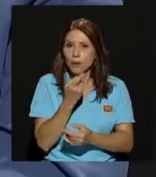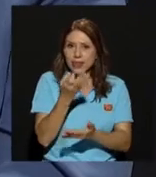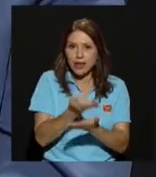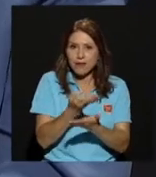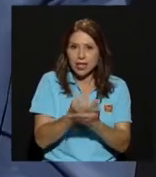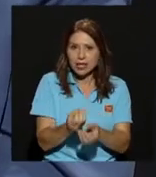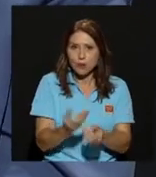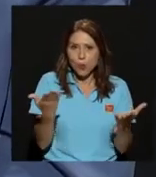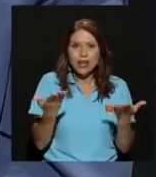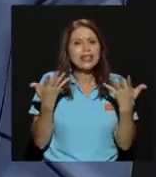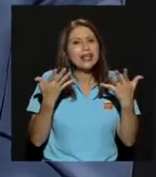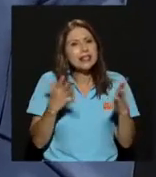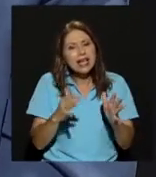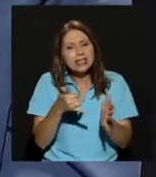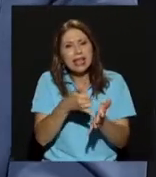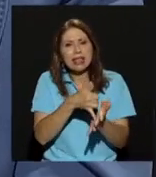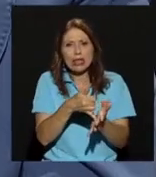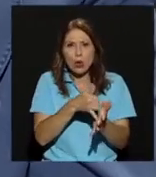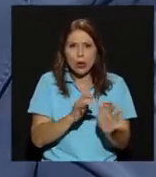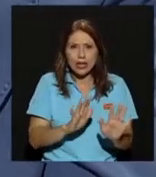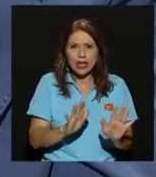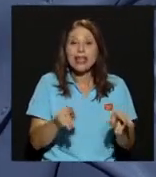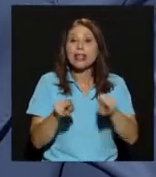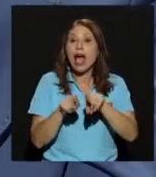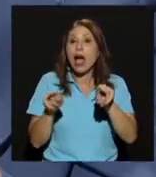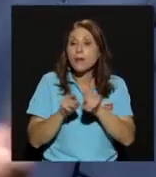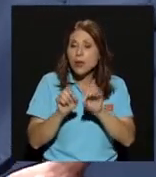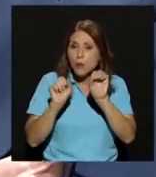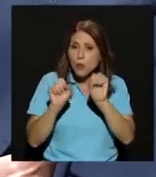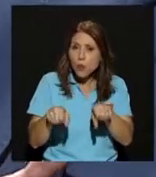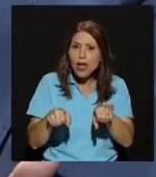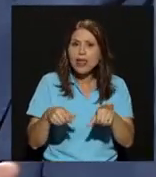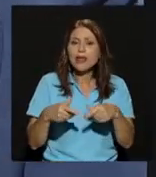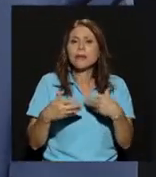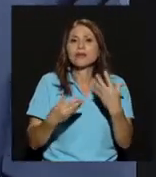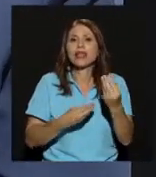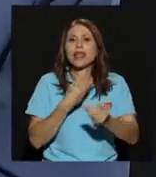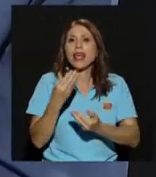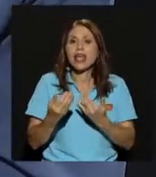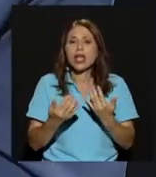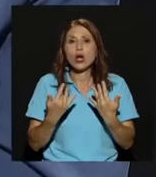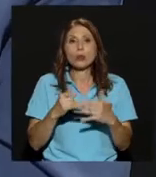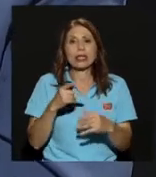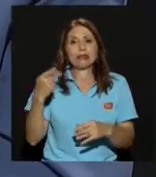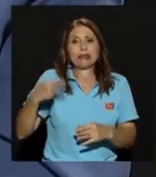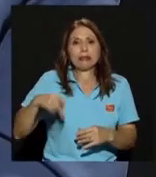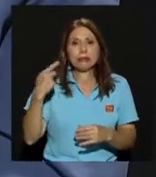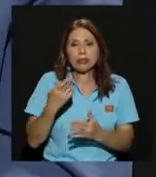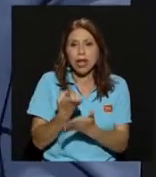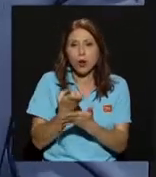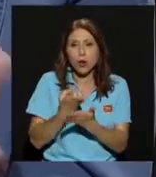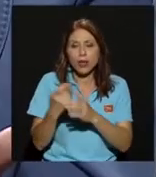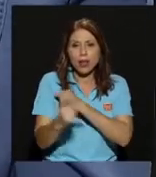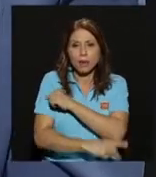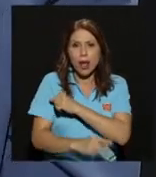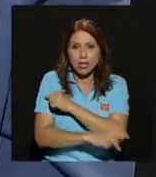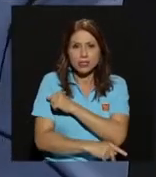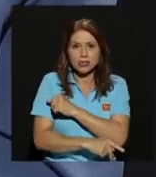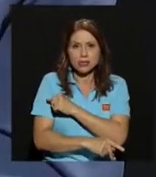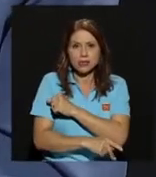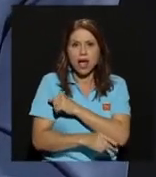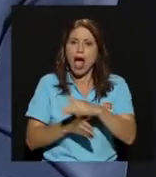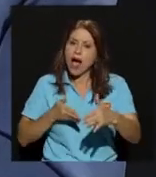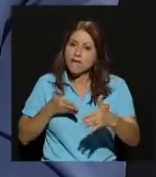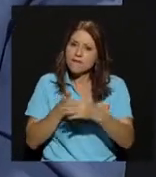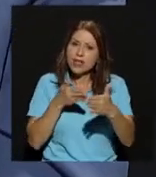que ya están deterioradas e inestables sino ya rozan la economía del país este afectará negativamente